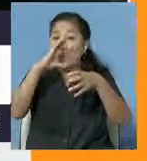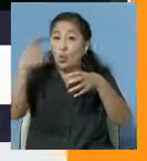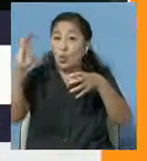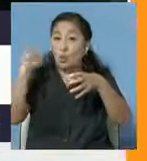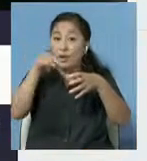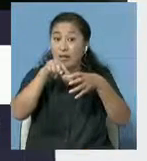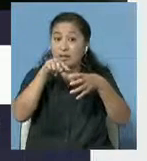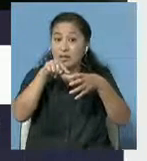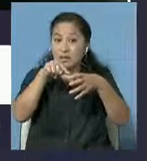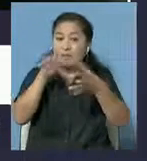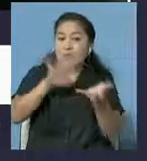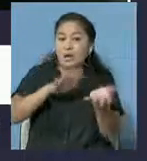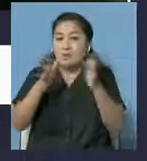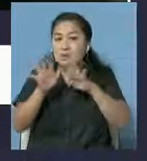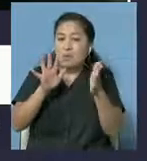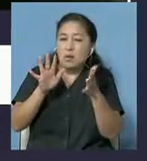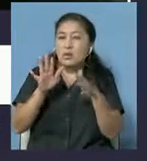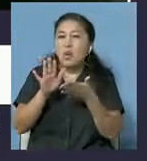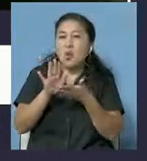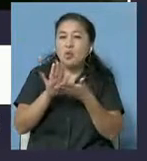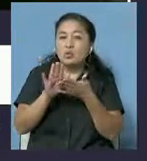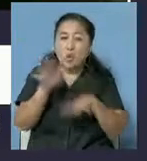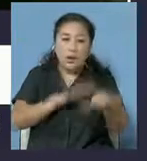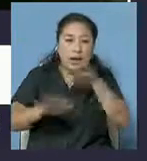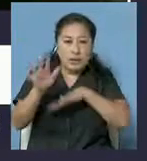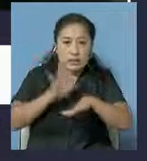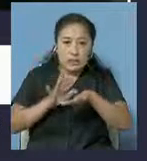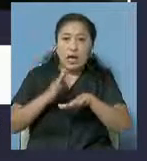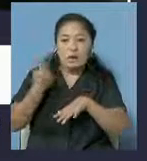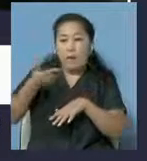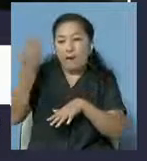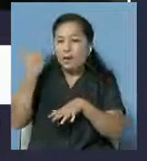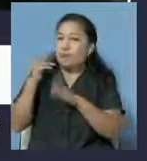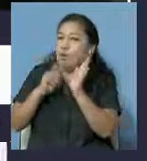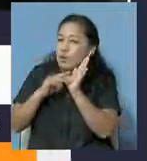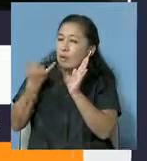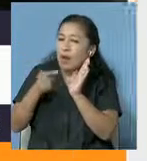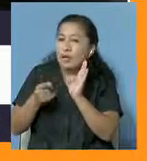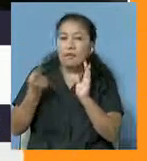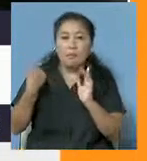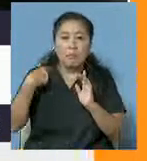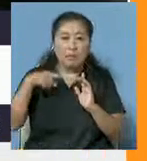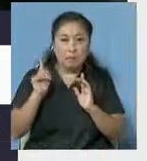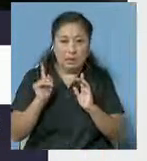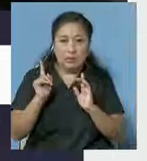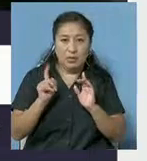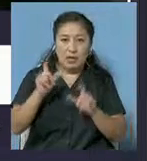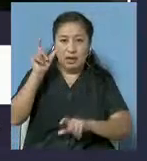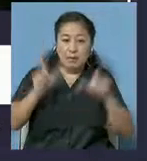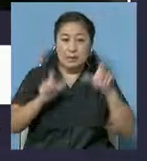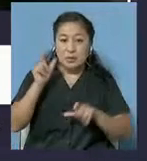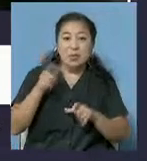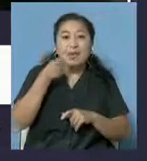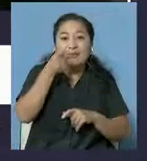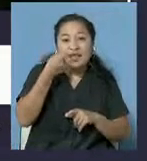club medianamente saneado, venía bastante golpeado, y más que nada lo que a la gente le